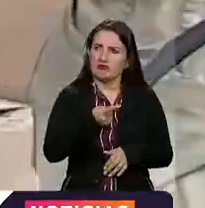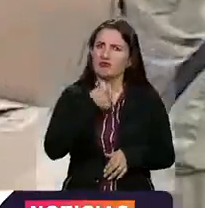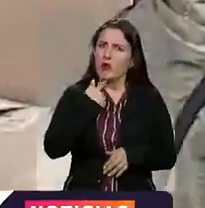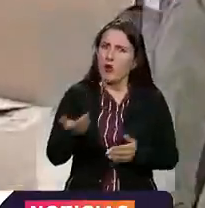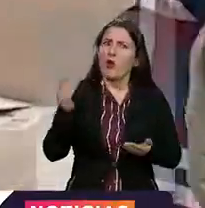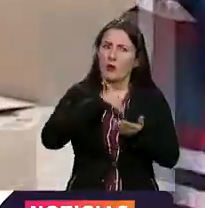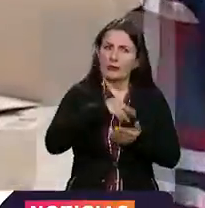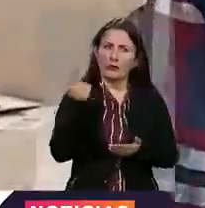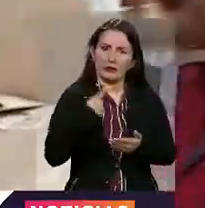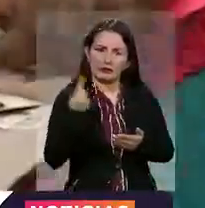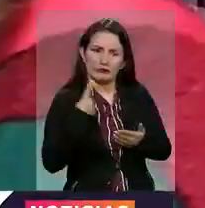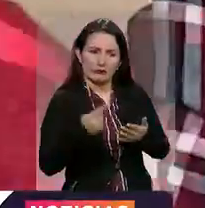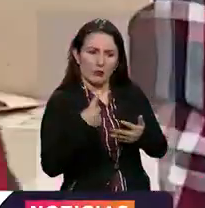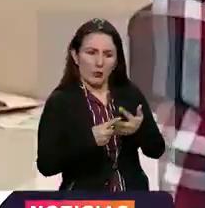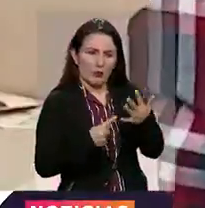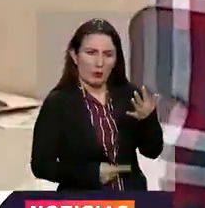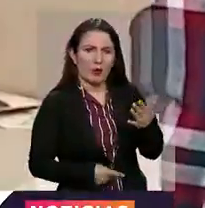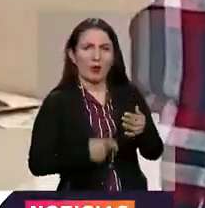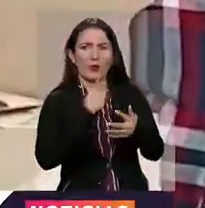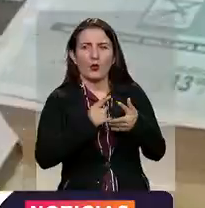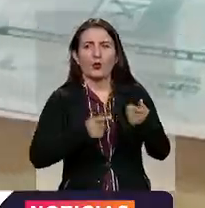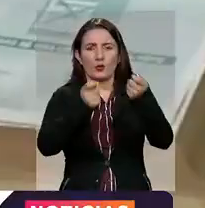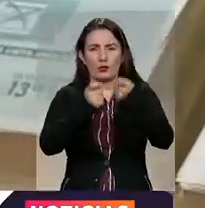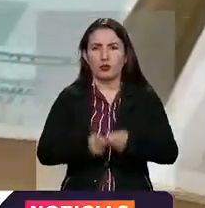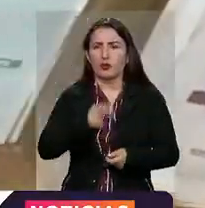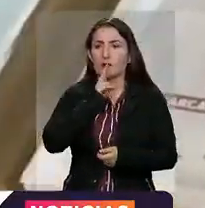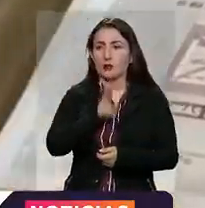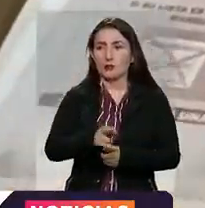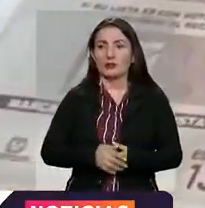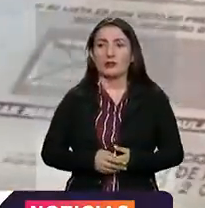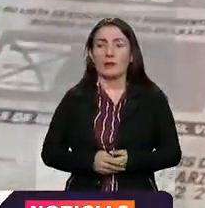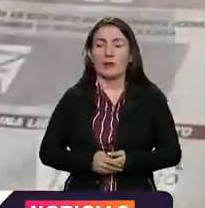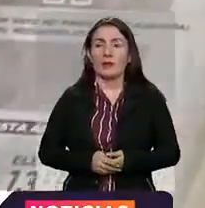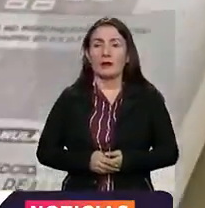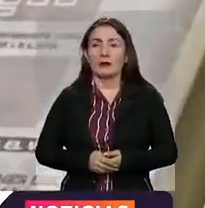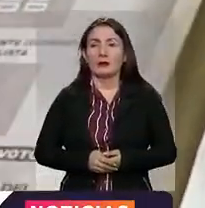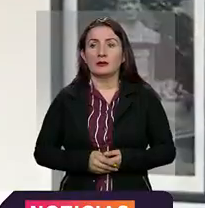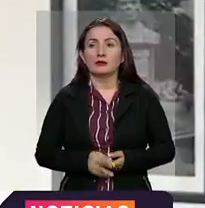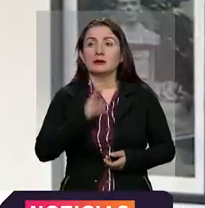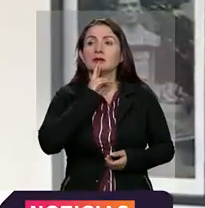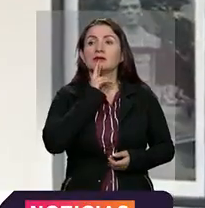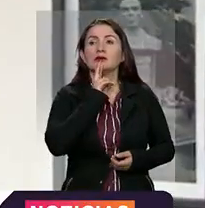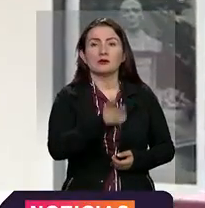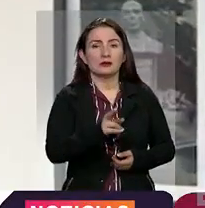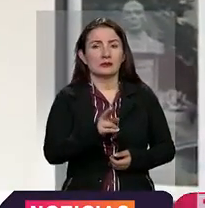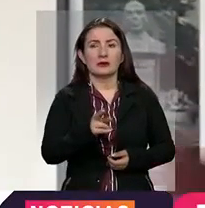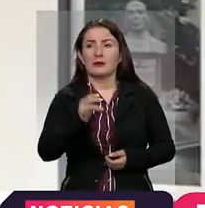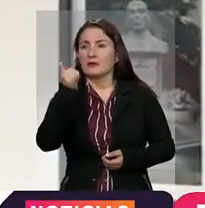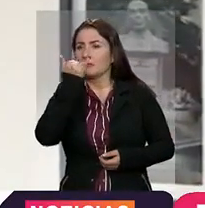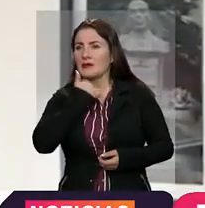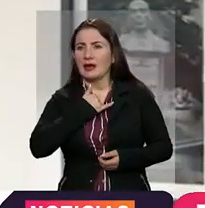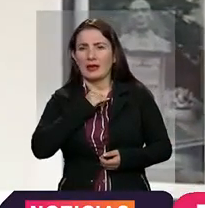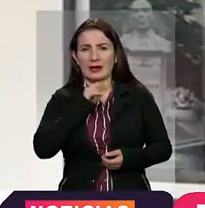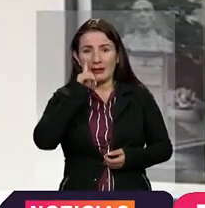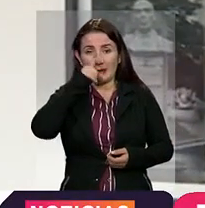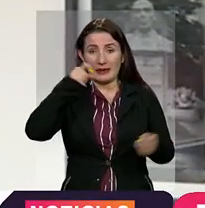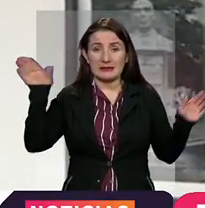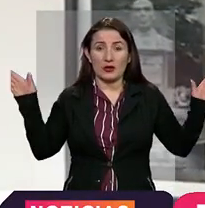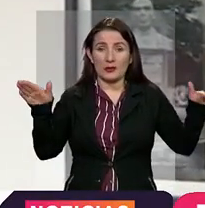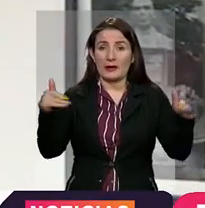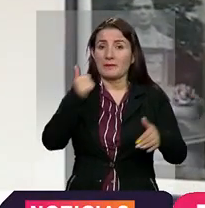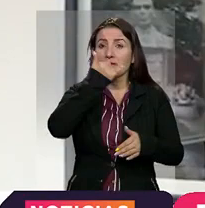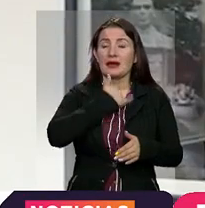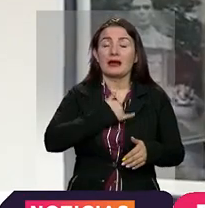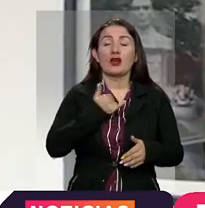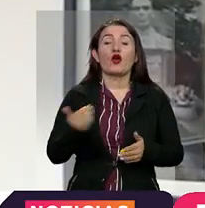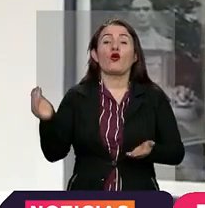reconteo como fórmula para verificar los resultados electorales. El resultado de la registraduría fue malo. Debe abrirse la posibilidad de